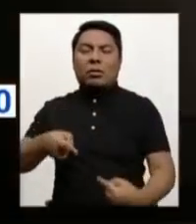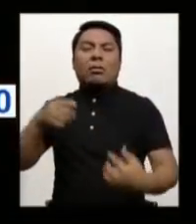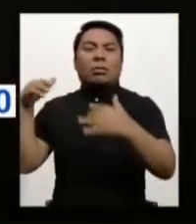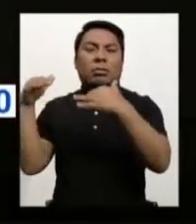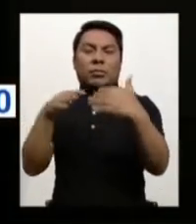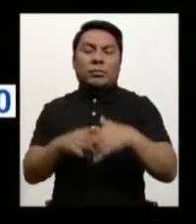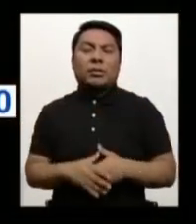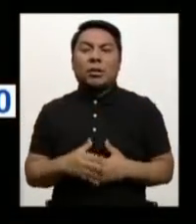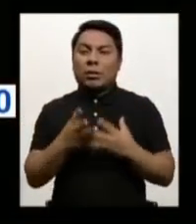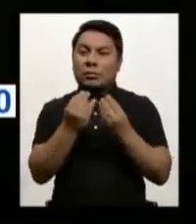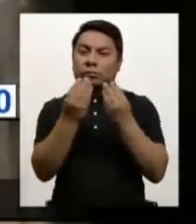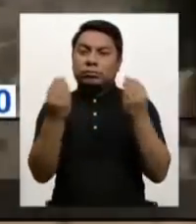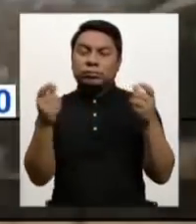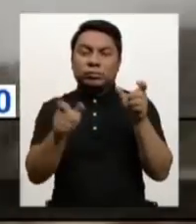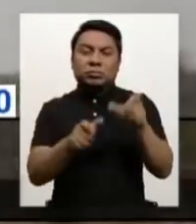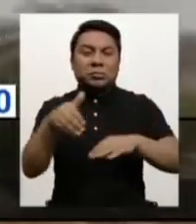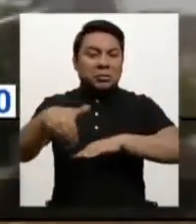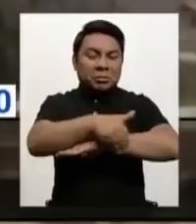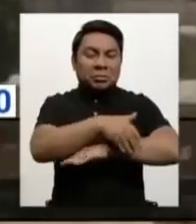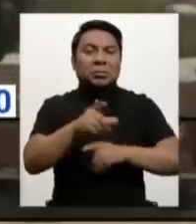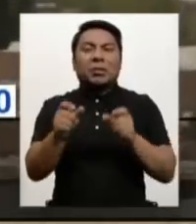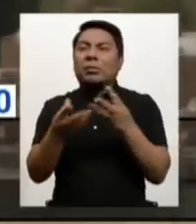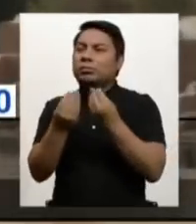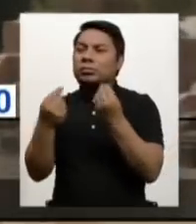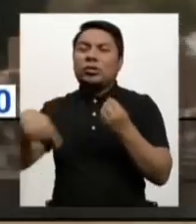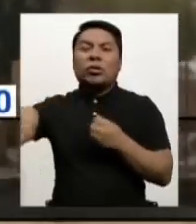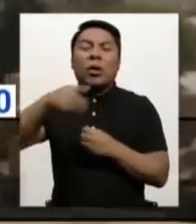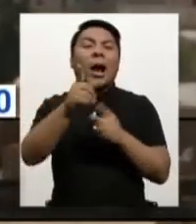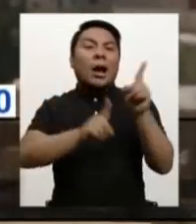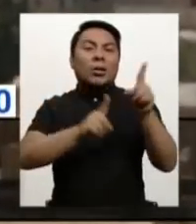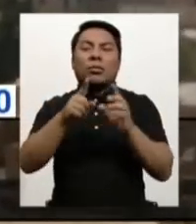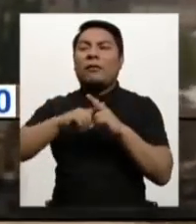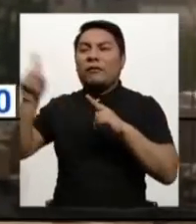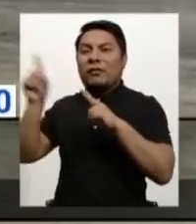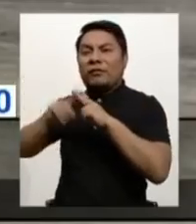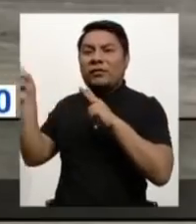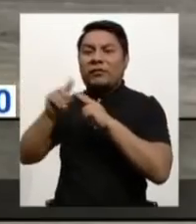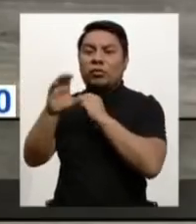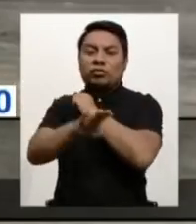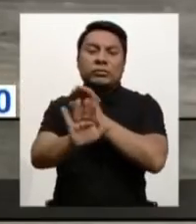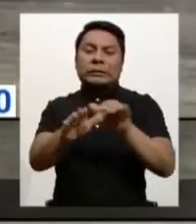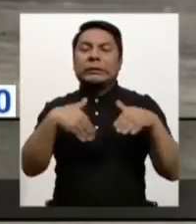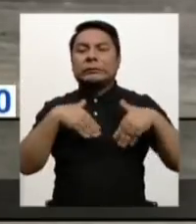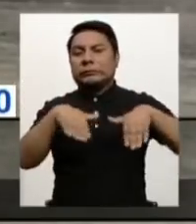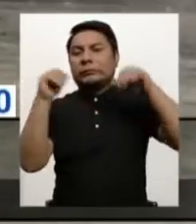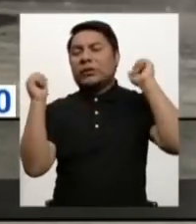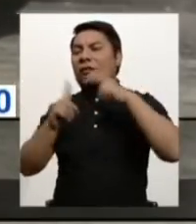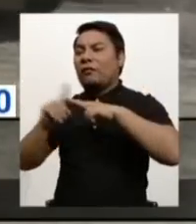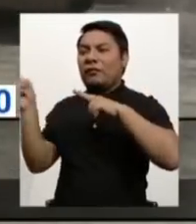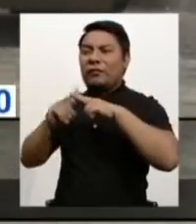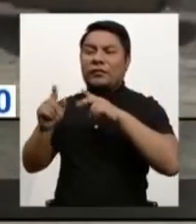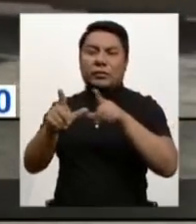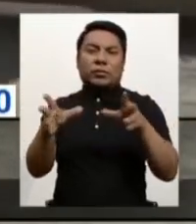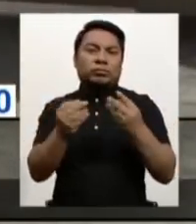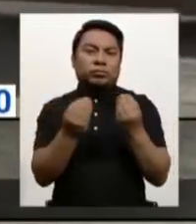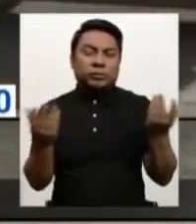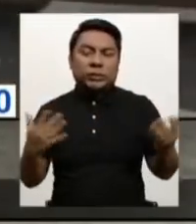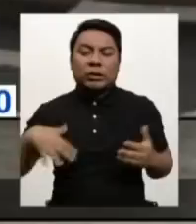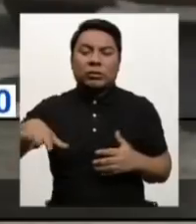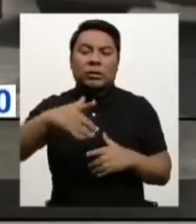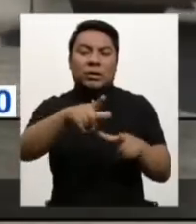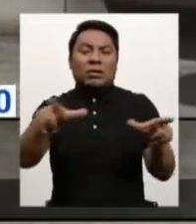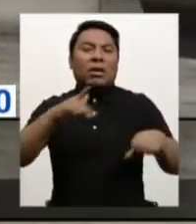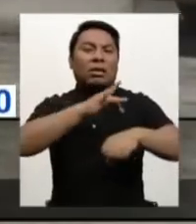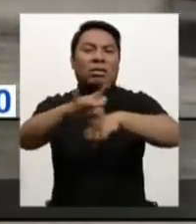tercio eran civiles otros miles de residentes se vieron obligados a dejar la ciudad desde el domingo ahora la reconstrucción de raqqa será compleja puesto que